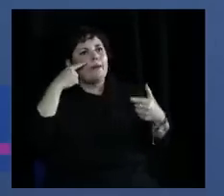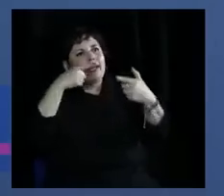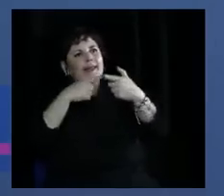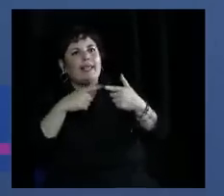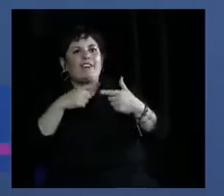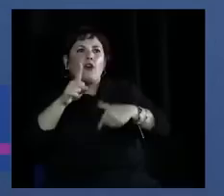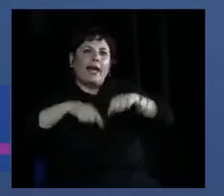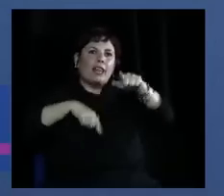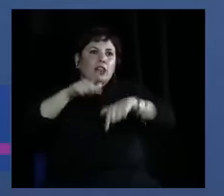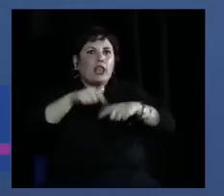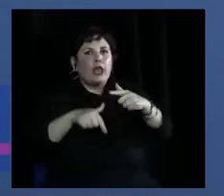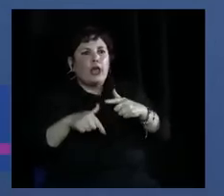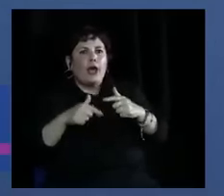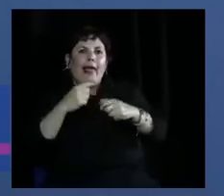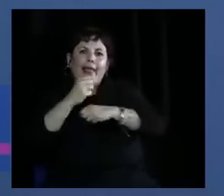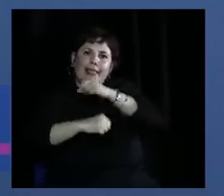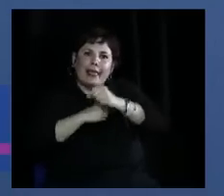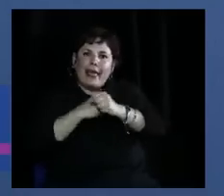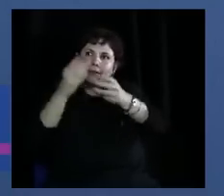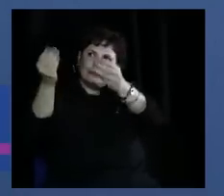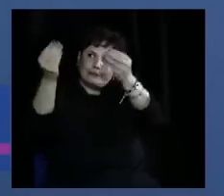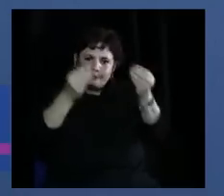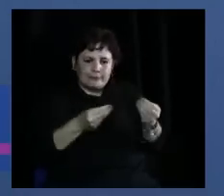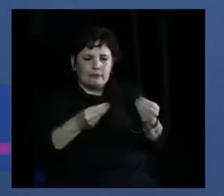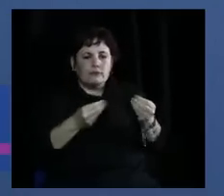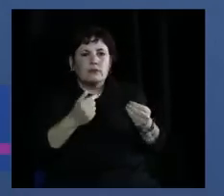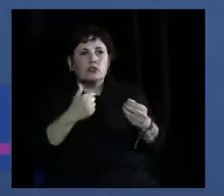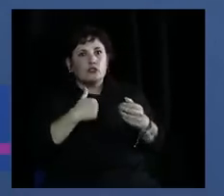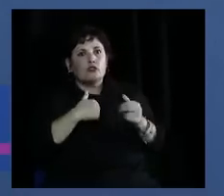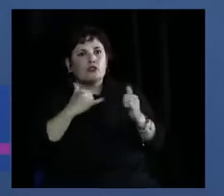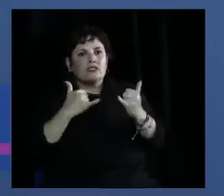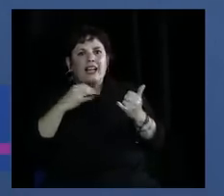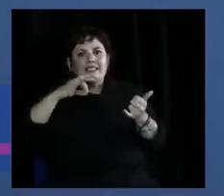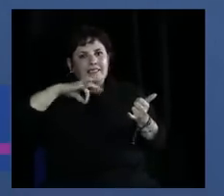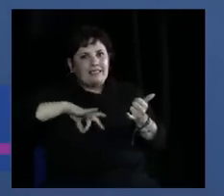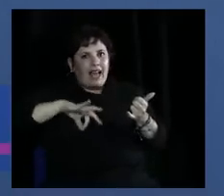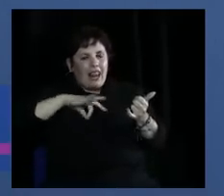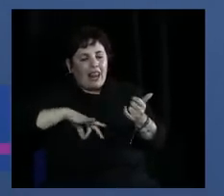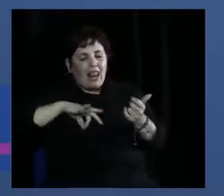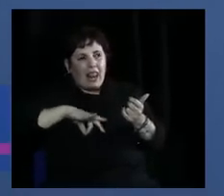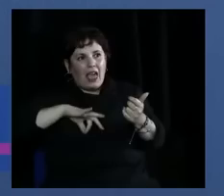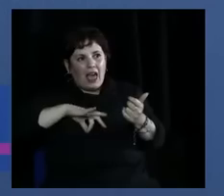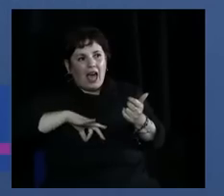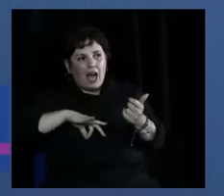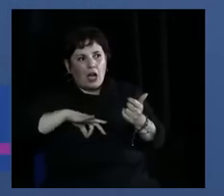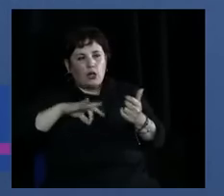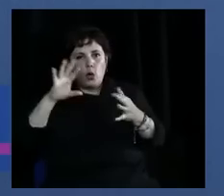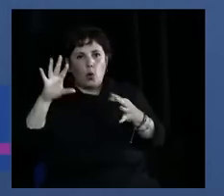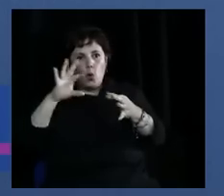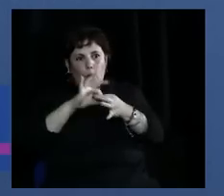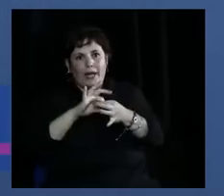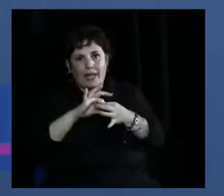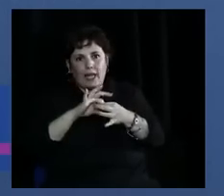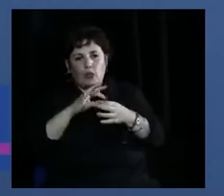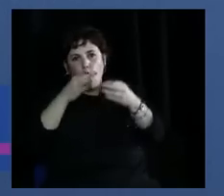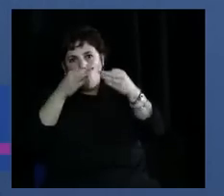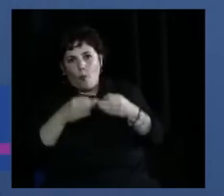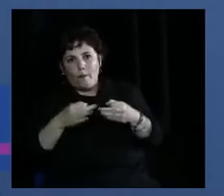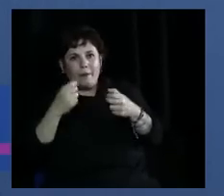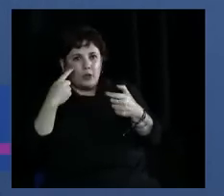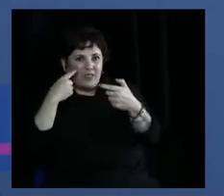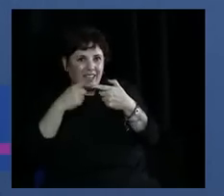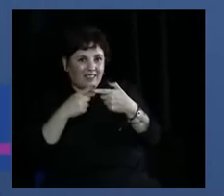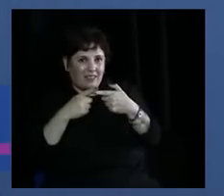gestión para este año. Nosotros tenemos un componente de salario que está muy atado al cumplimiento de